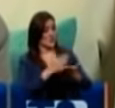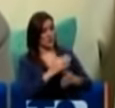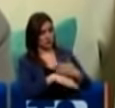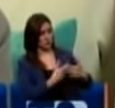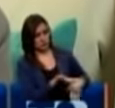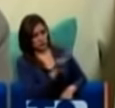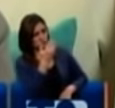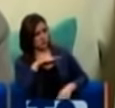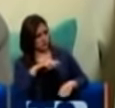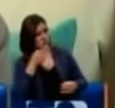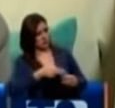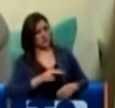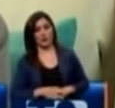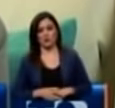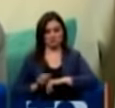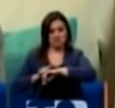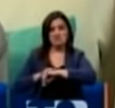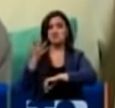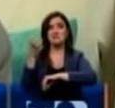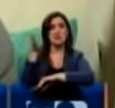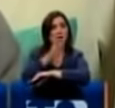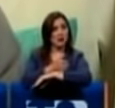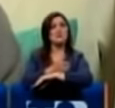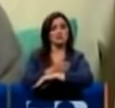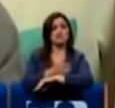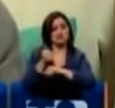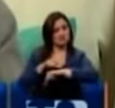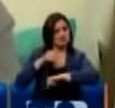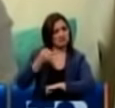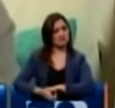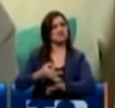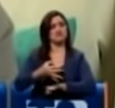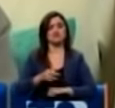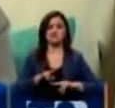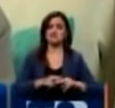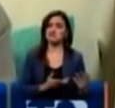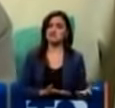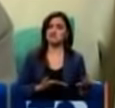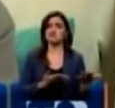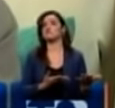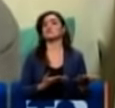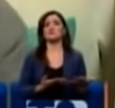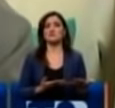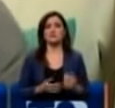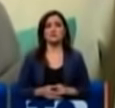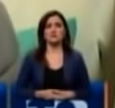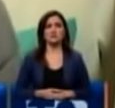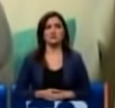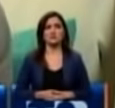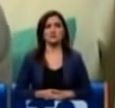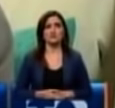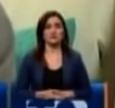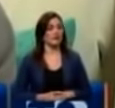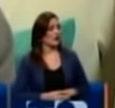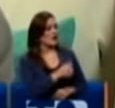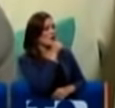7:30. Entonces llegamos prácticamente puntuales, unos 15 minutos antes, pero, o sea, nos dijeron que faltaban las